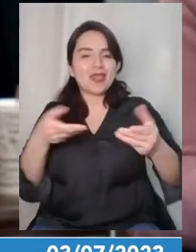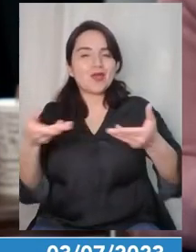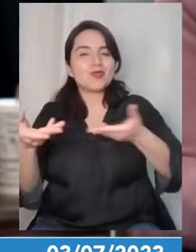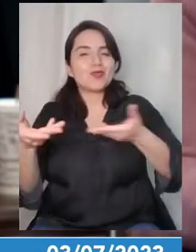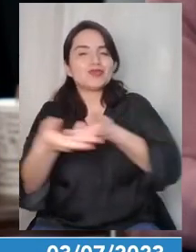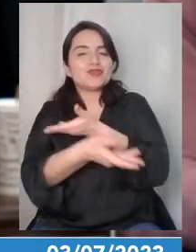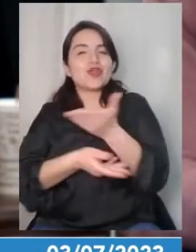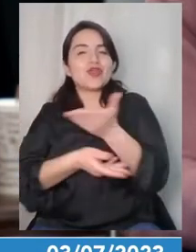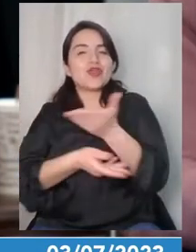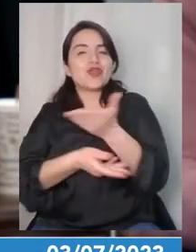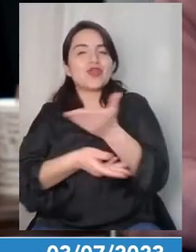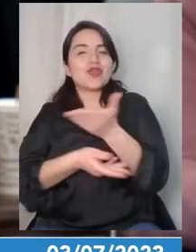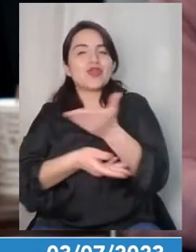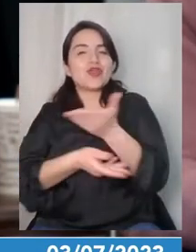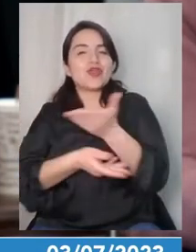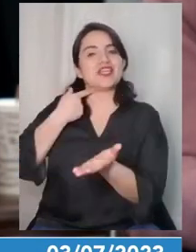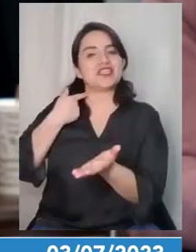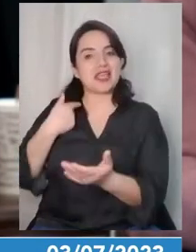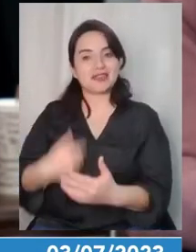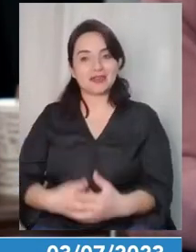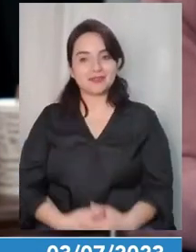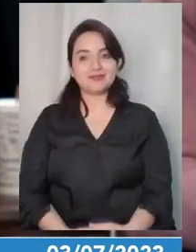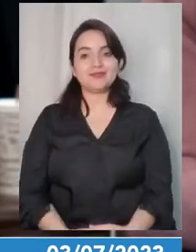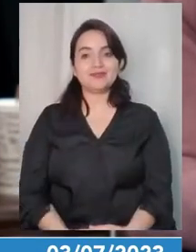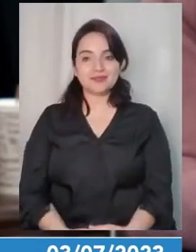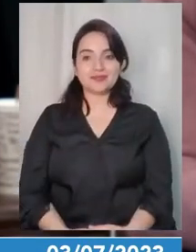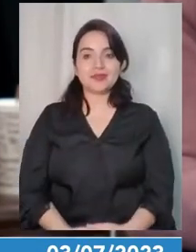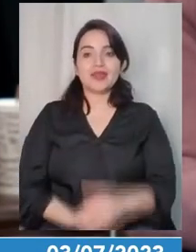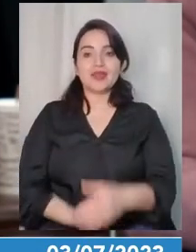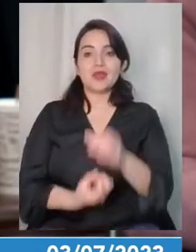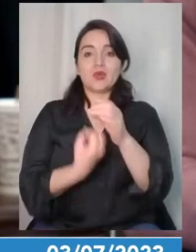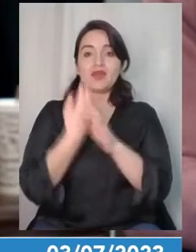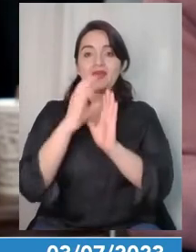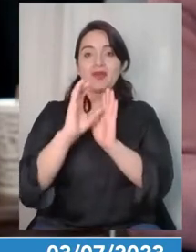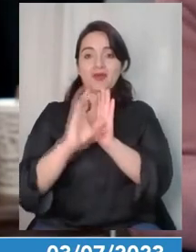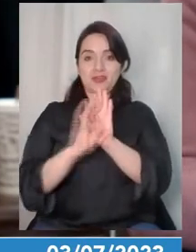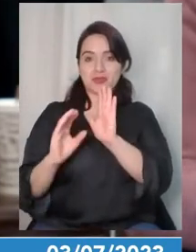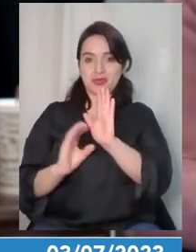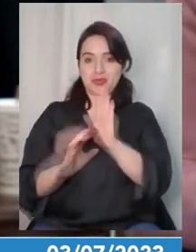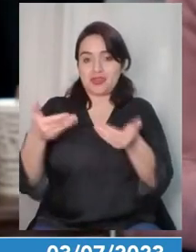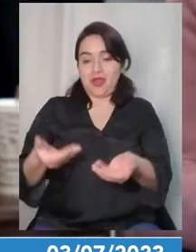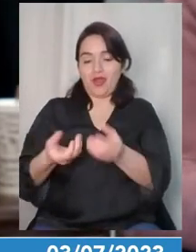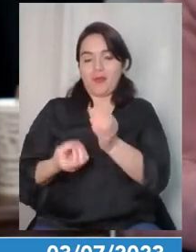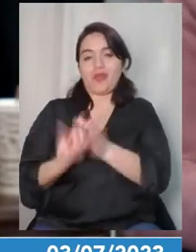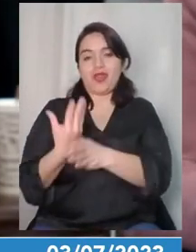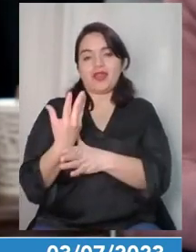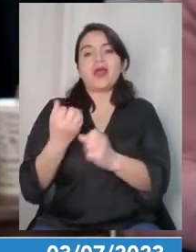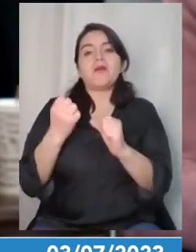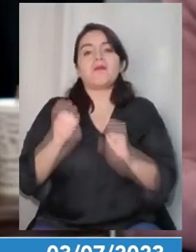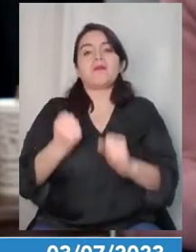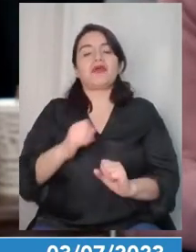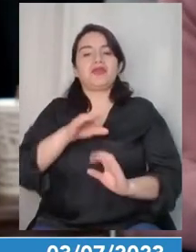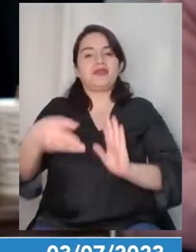en una nueva constitución contemporánea y moderna pudiera ser incorporado. Gracias, Nicolás, y gracias,